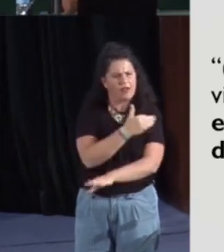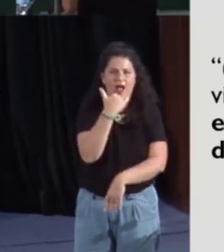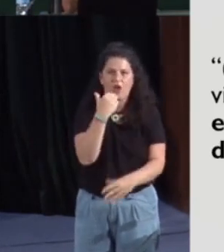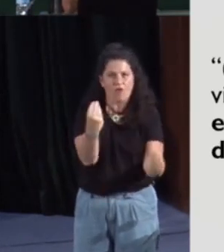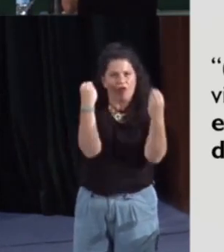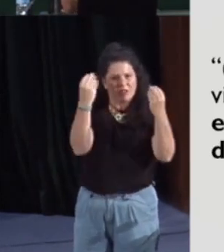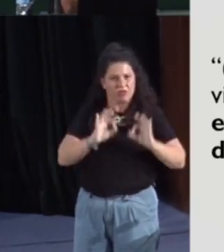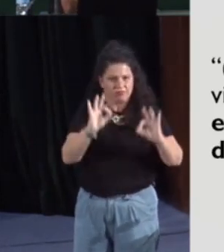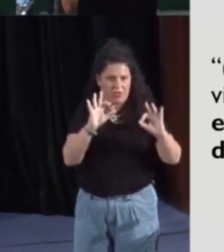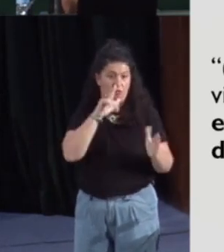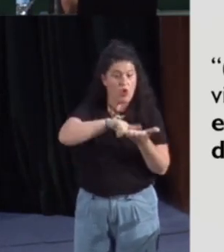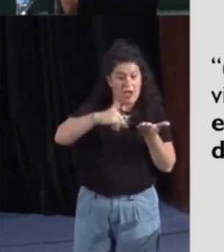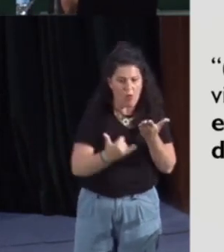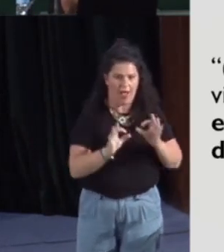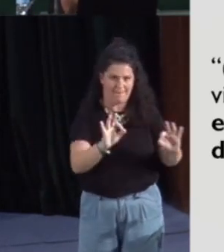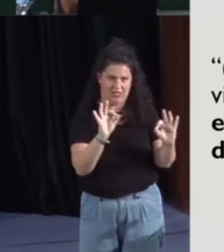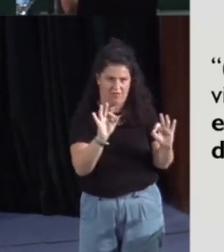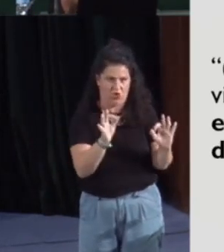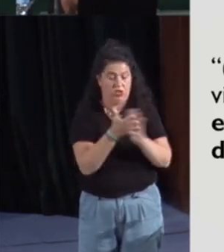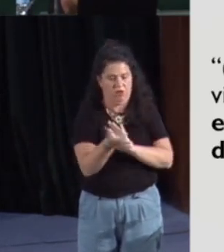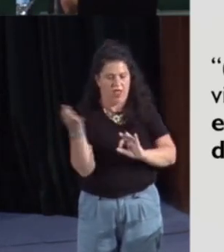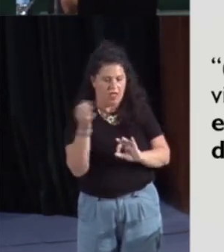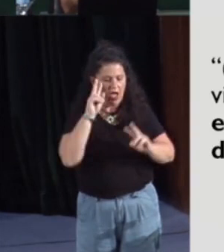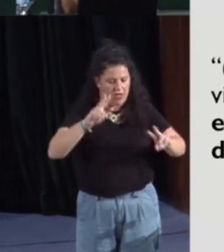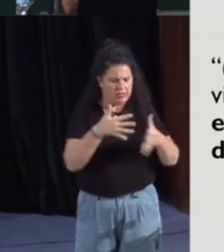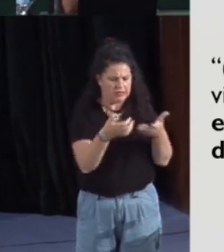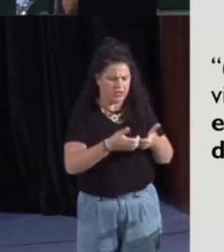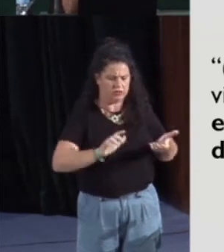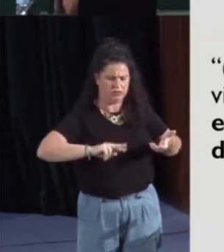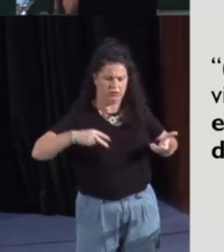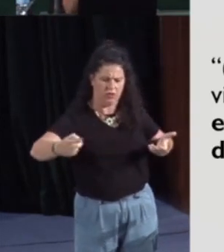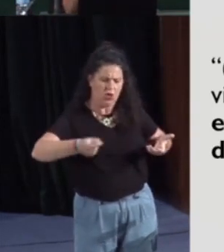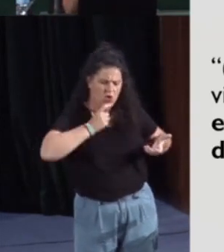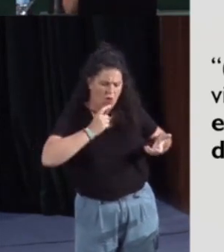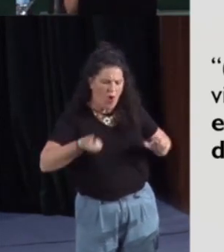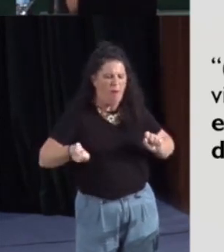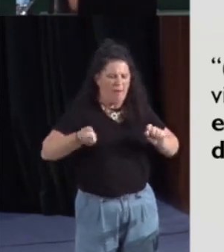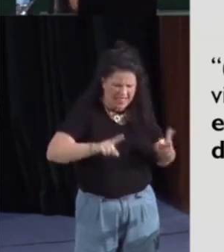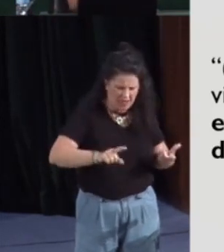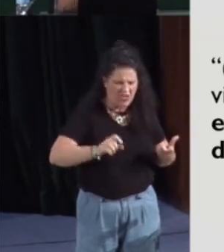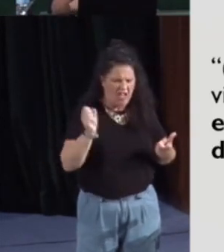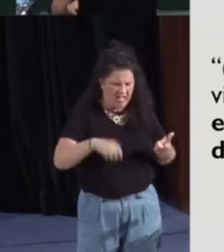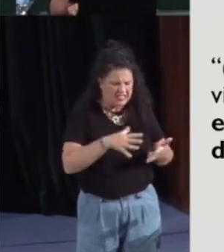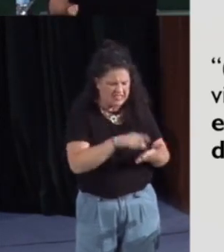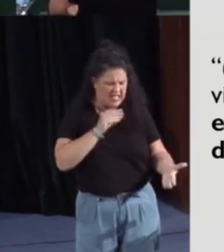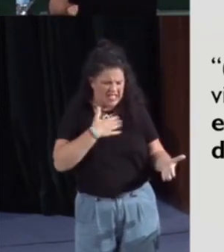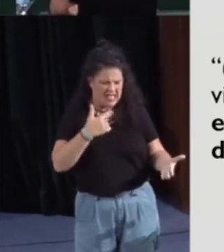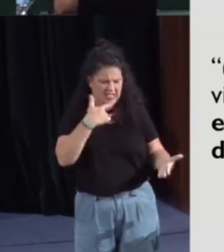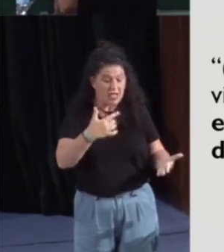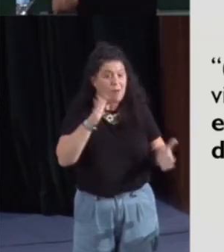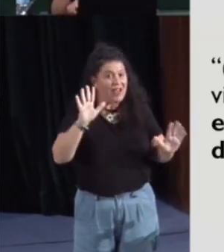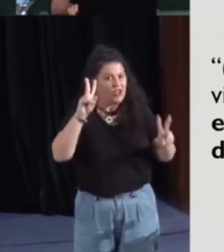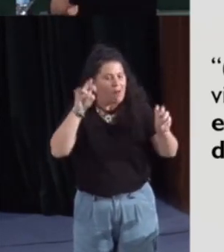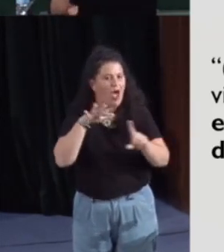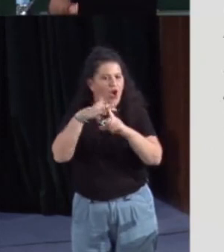solamente en ver cómo traducir metáforas, sino también en la especialidad, porque es un lenguaje de especialidad,